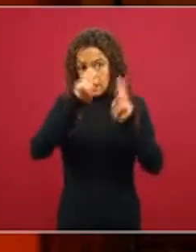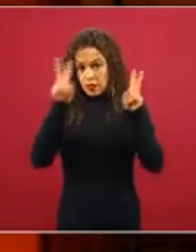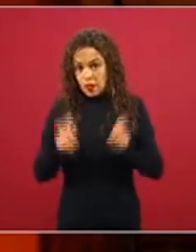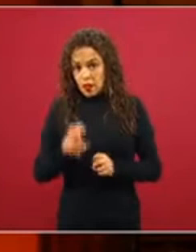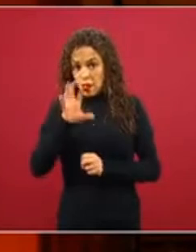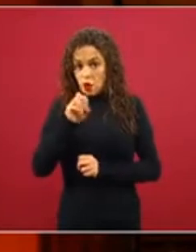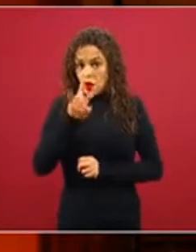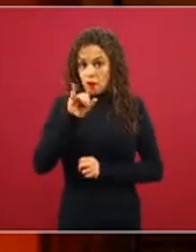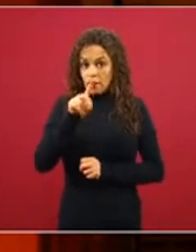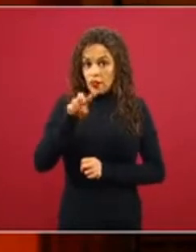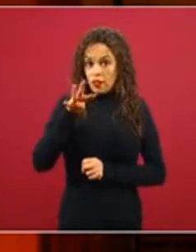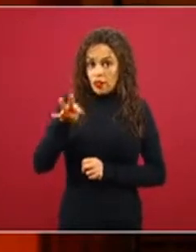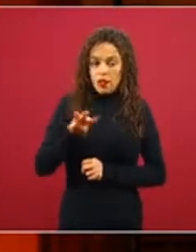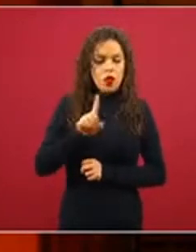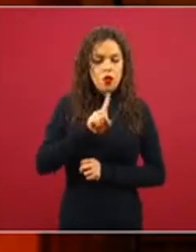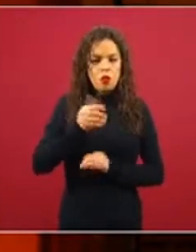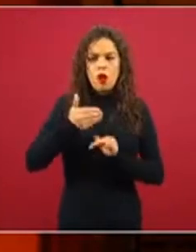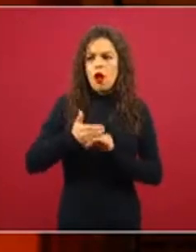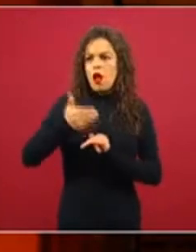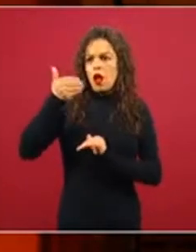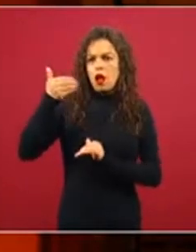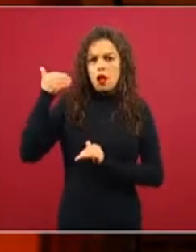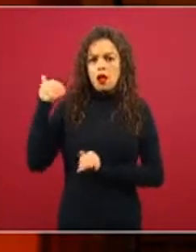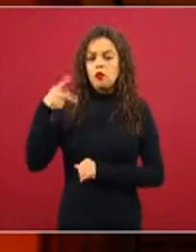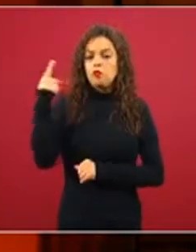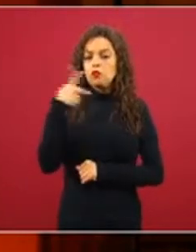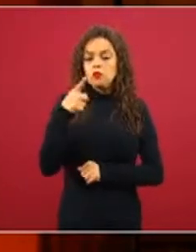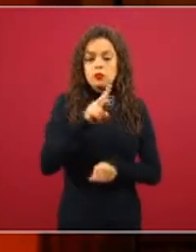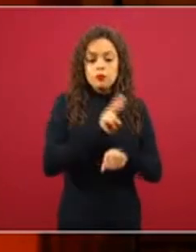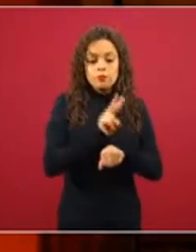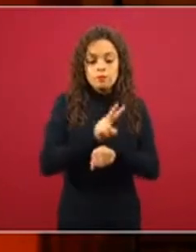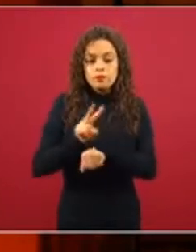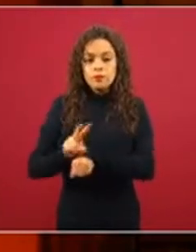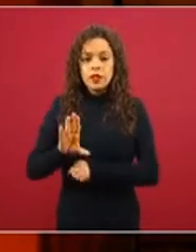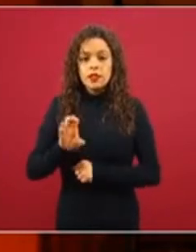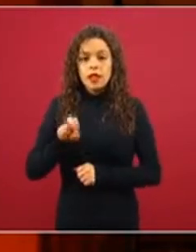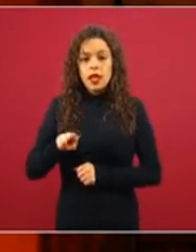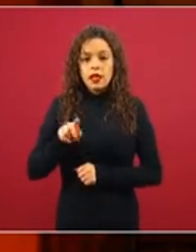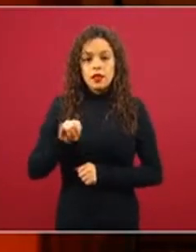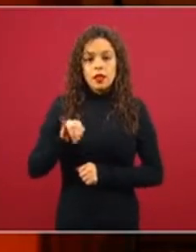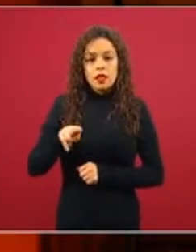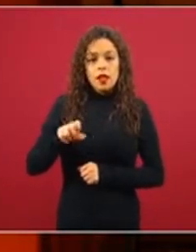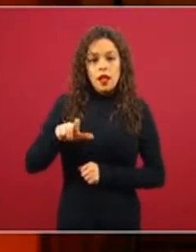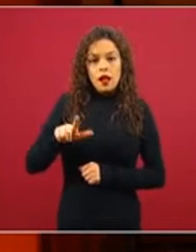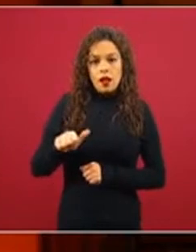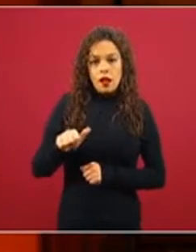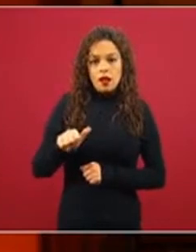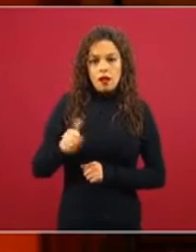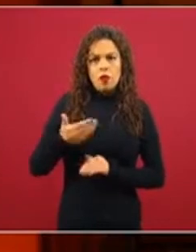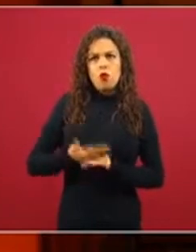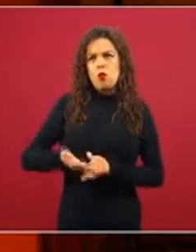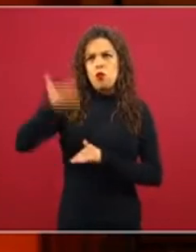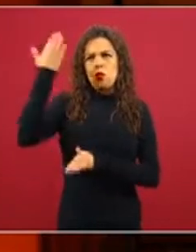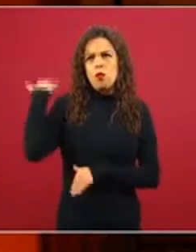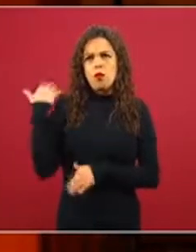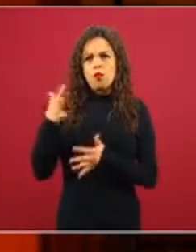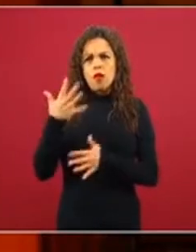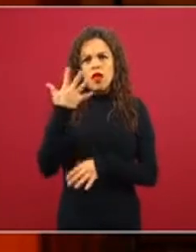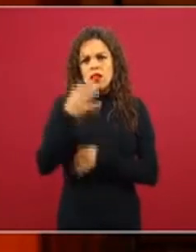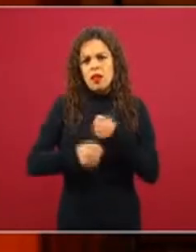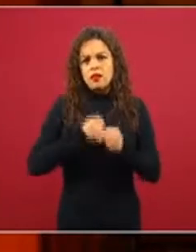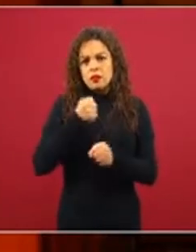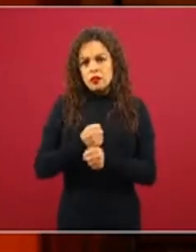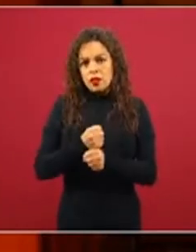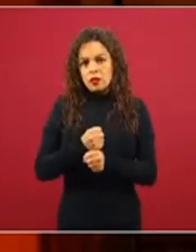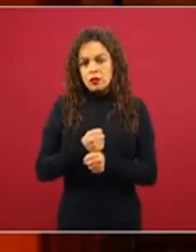venían ya realizando su función centinela desde hace poco más de 10 años en el marco de la influenza. Entonces